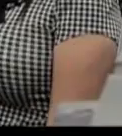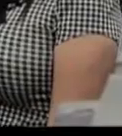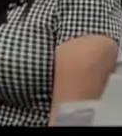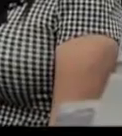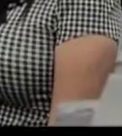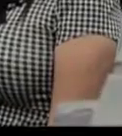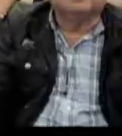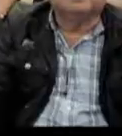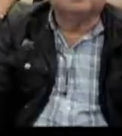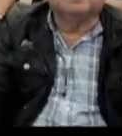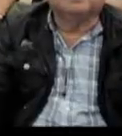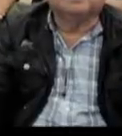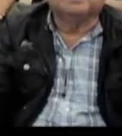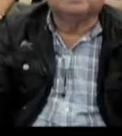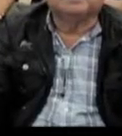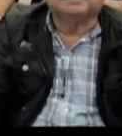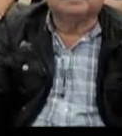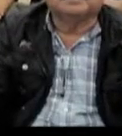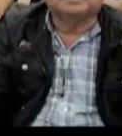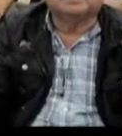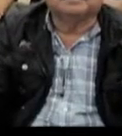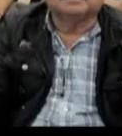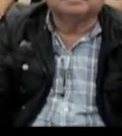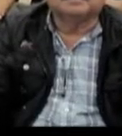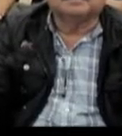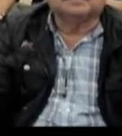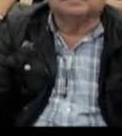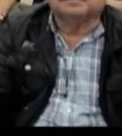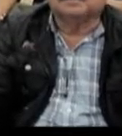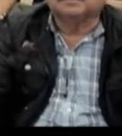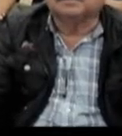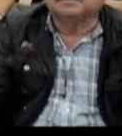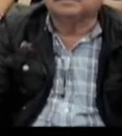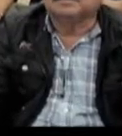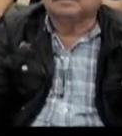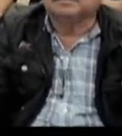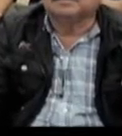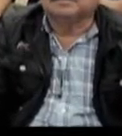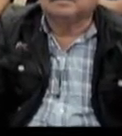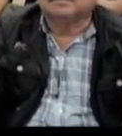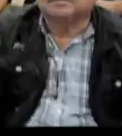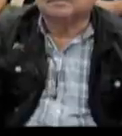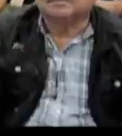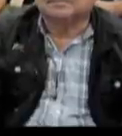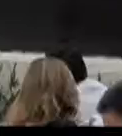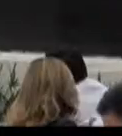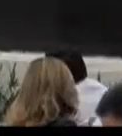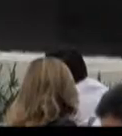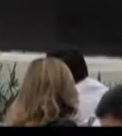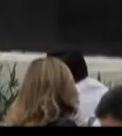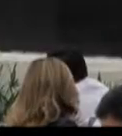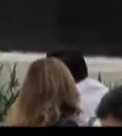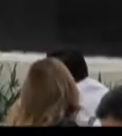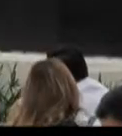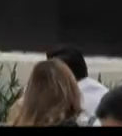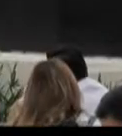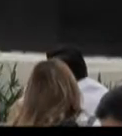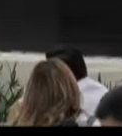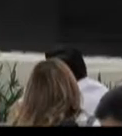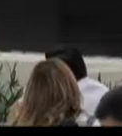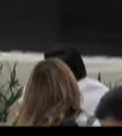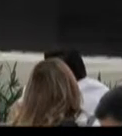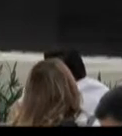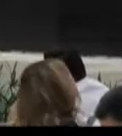de que se ejecuten estrategias de habilidades socioemocionales y de formación tecnológica para los estudiantes, tal y como refirió Juan Pablo